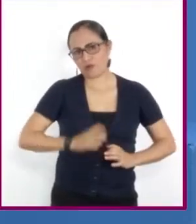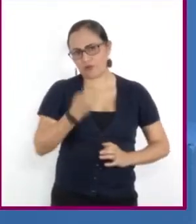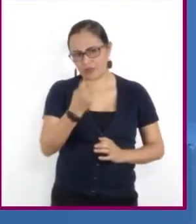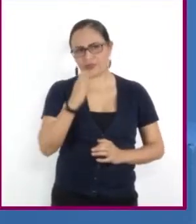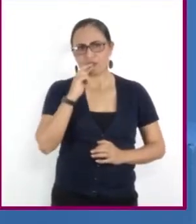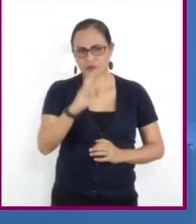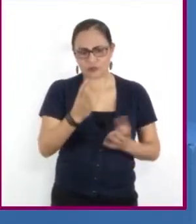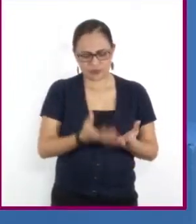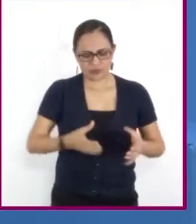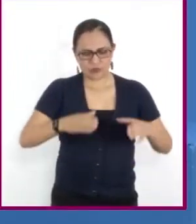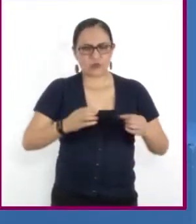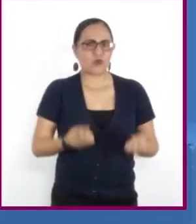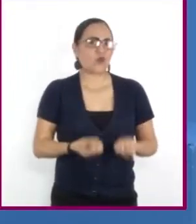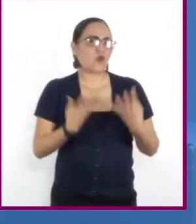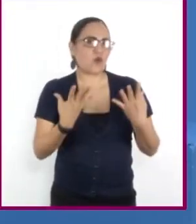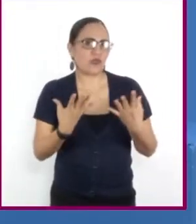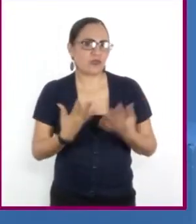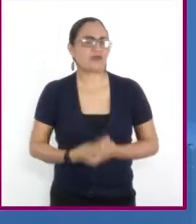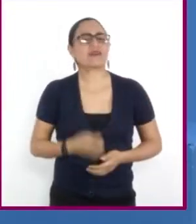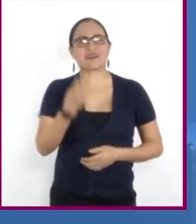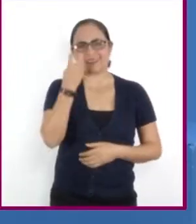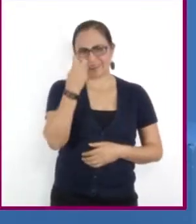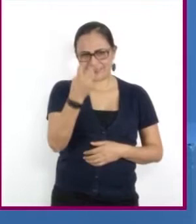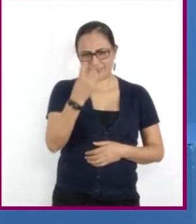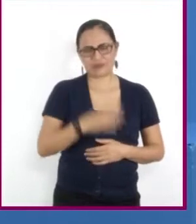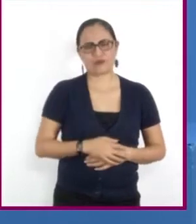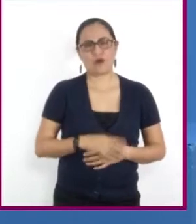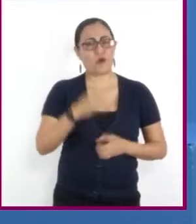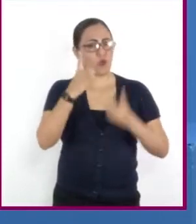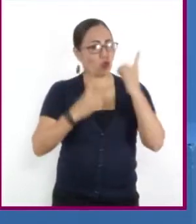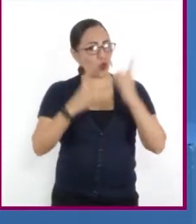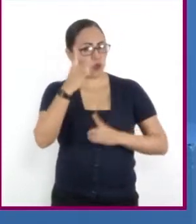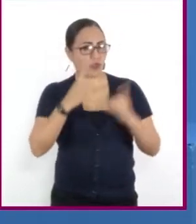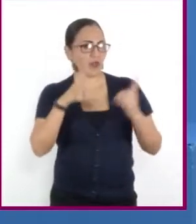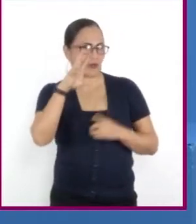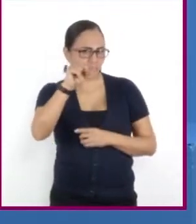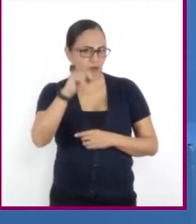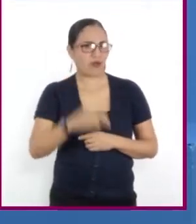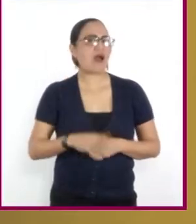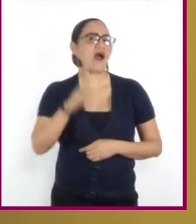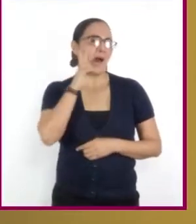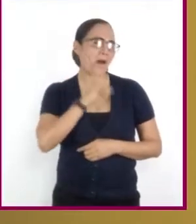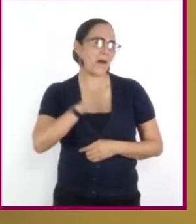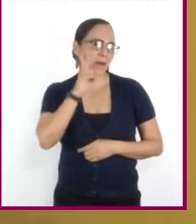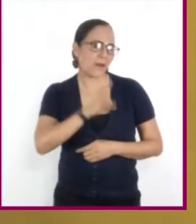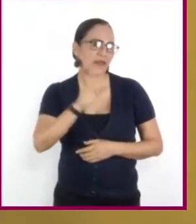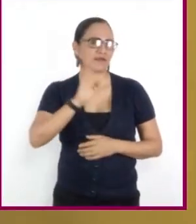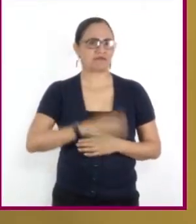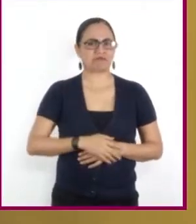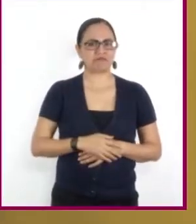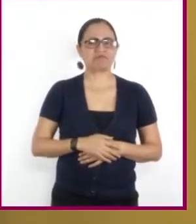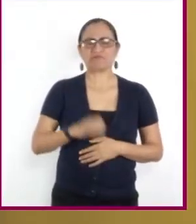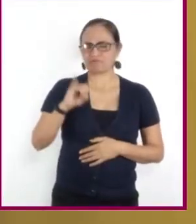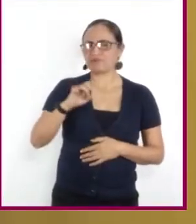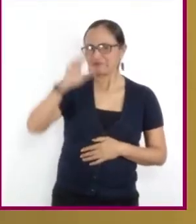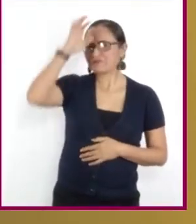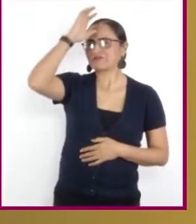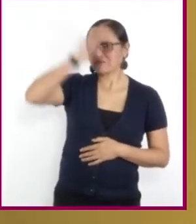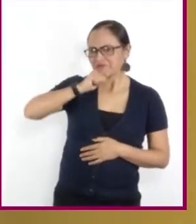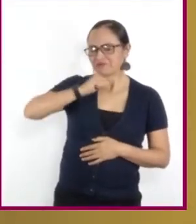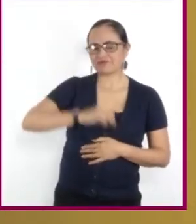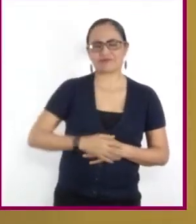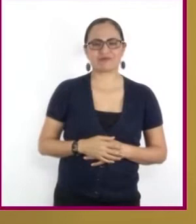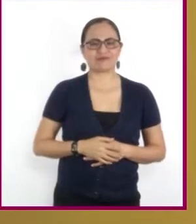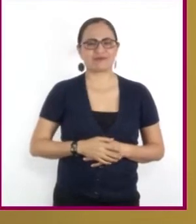Perfecto, Enrique. Eres muy listo. Para que no haya dudas, ¿qué te parece si lo hacemos? Me encanta la idea,